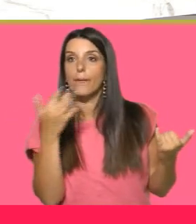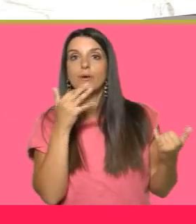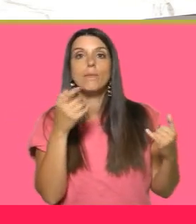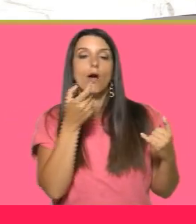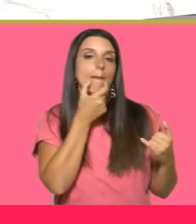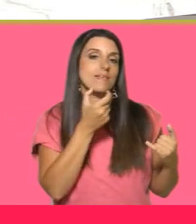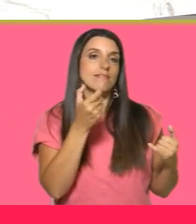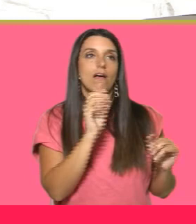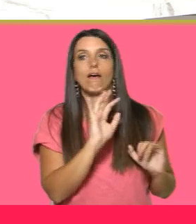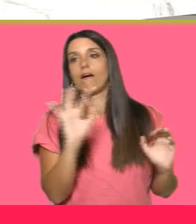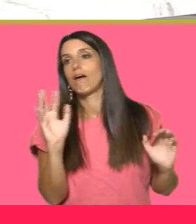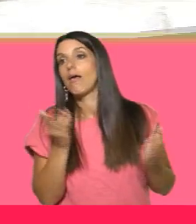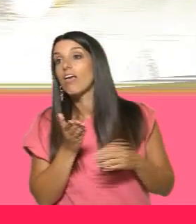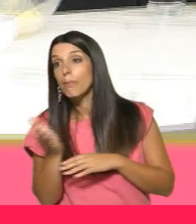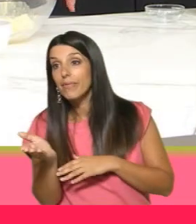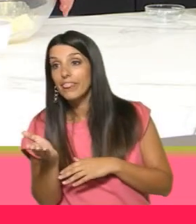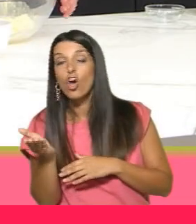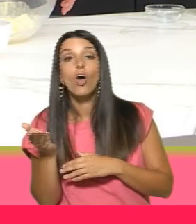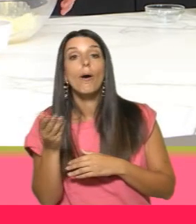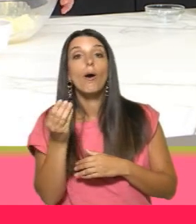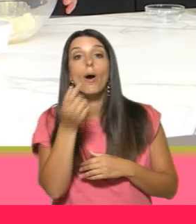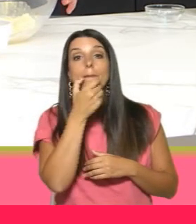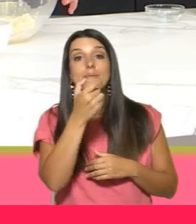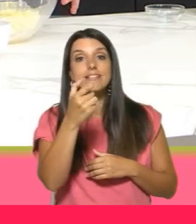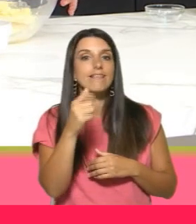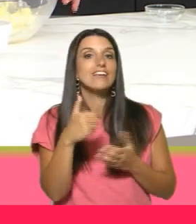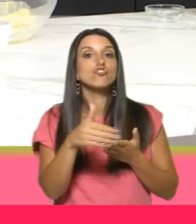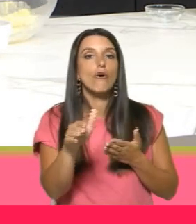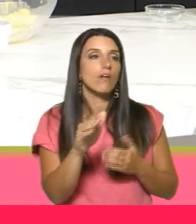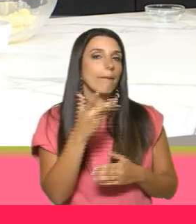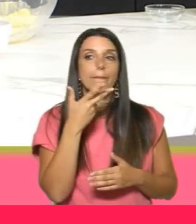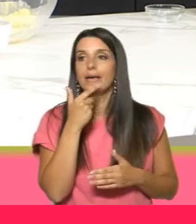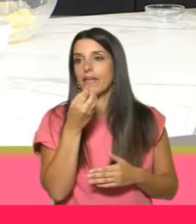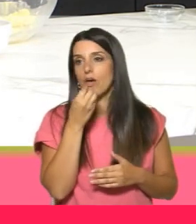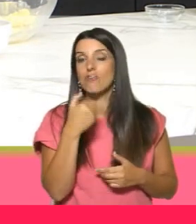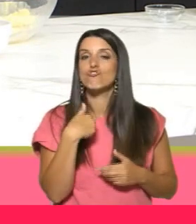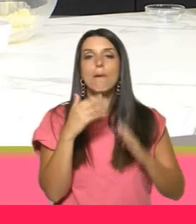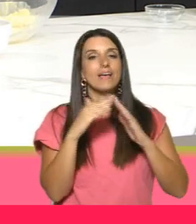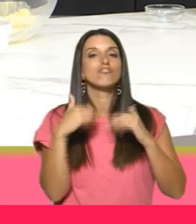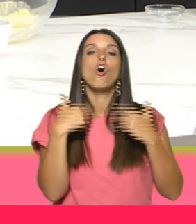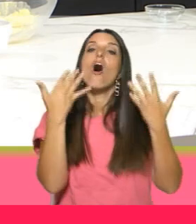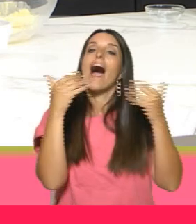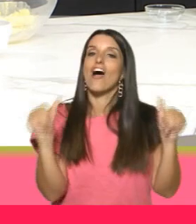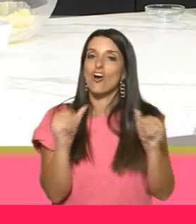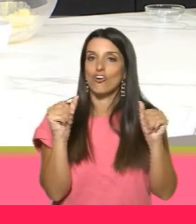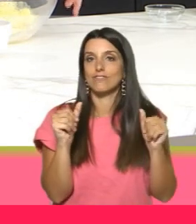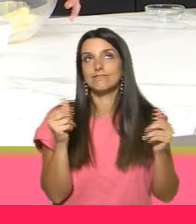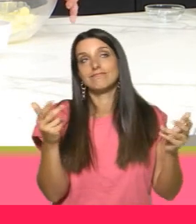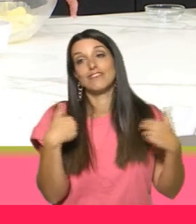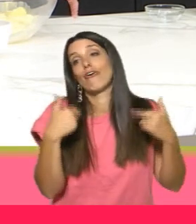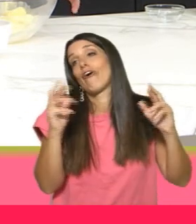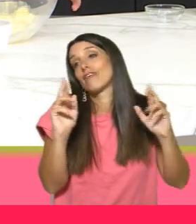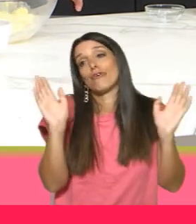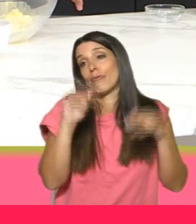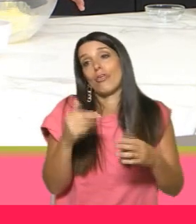pizza. ¿Viste? La cuando pizza. Pedís pizza y queda un poco de pizza fría. Claro. Es un éxito. Él pide pizza. Yo en casa hago pizza. Bueno, pero ojalá.